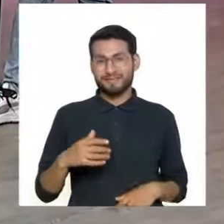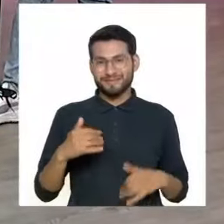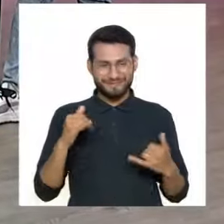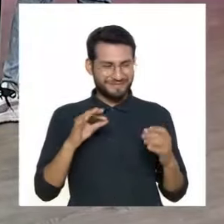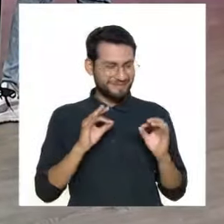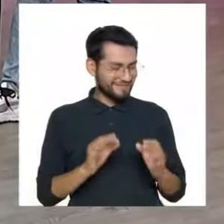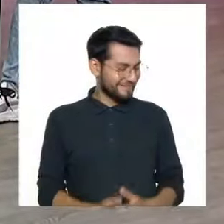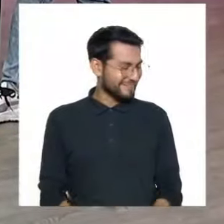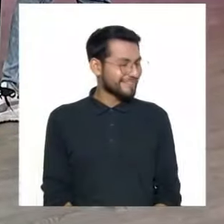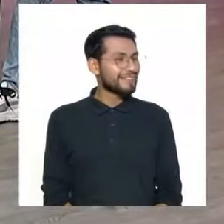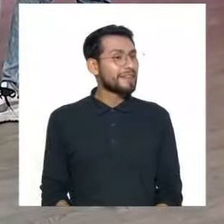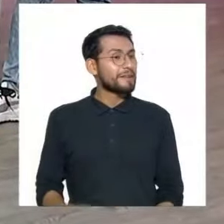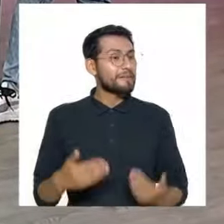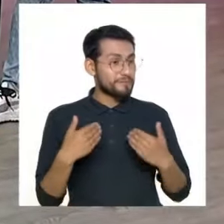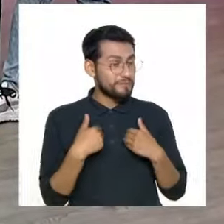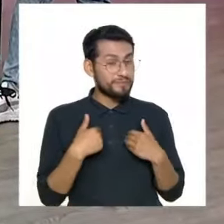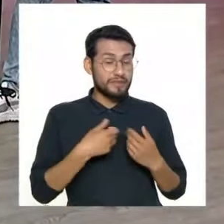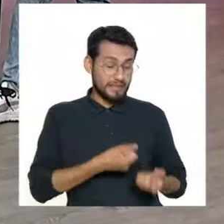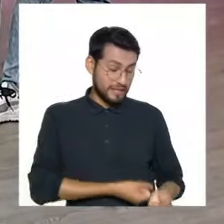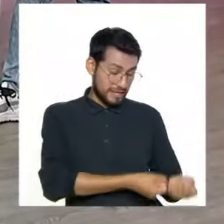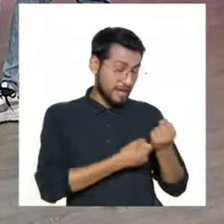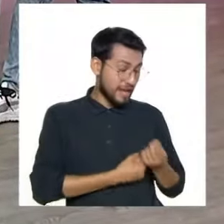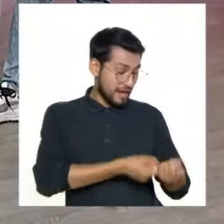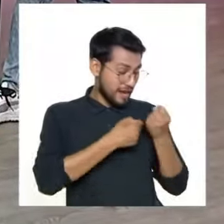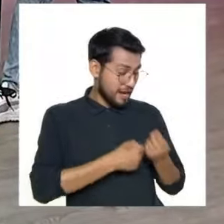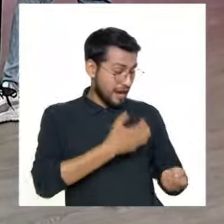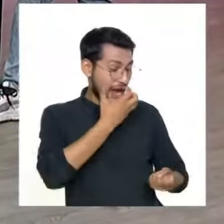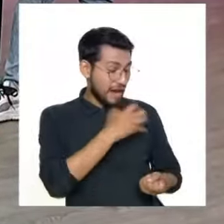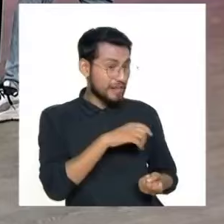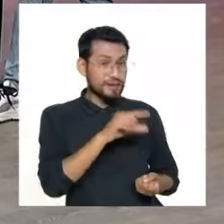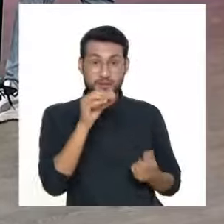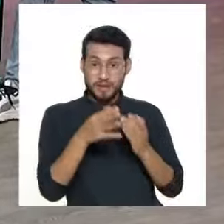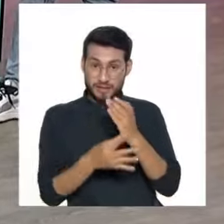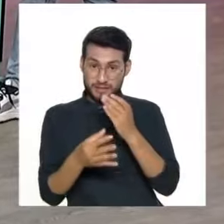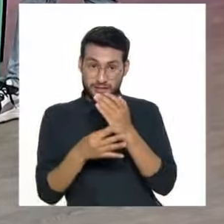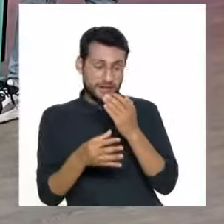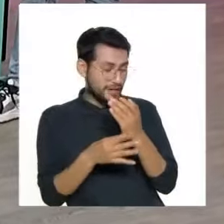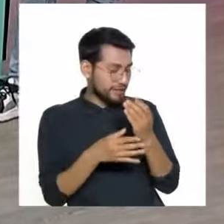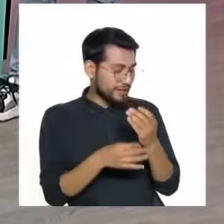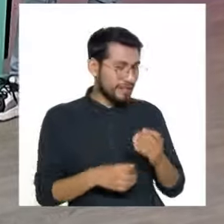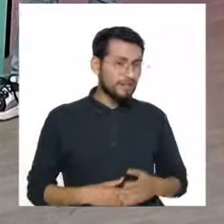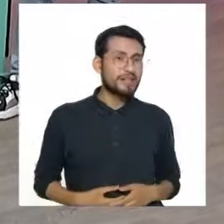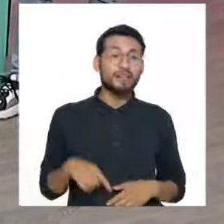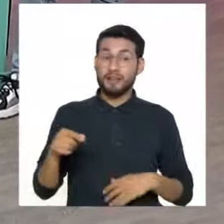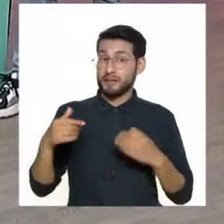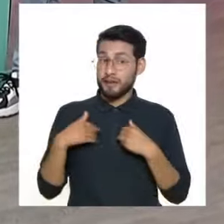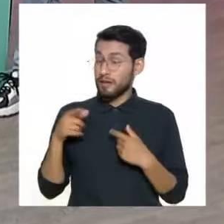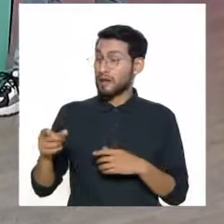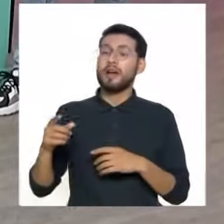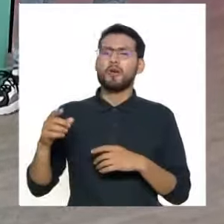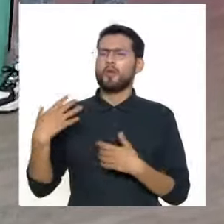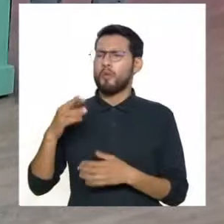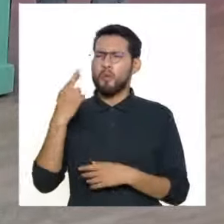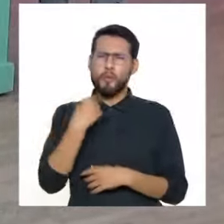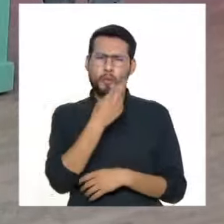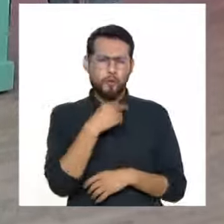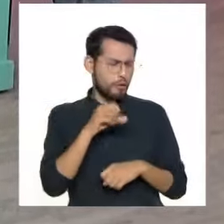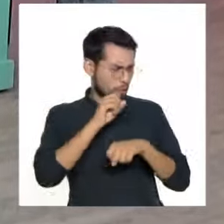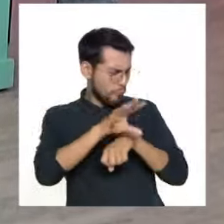cco tenemos una sartén caliente con un poquito de aceite porque Además él nos da los tips de los